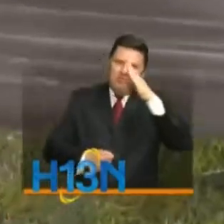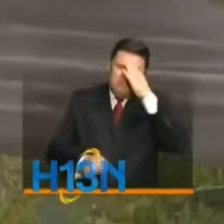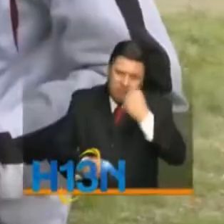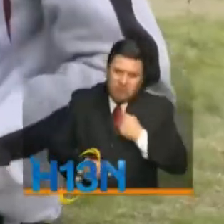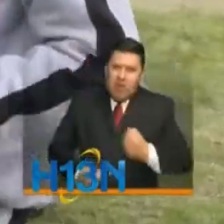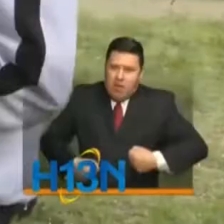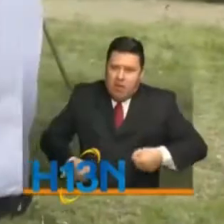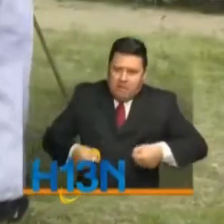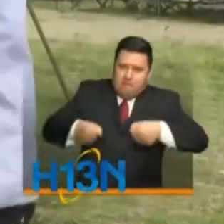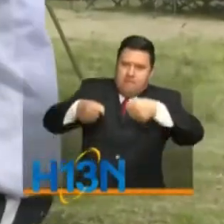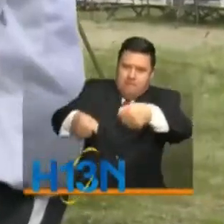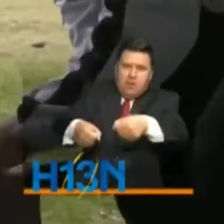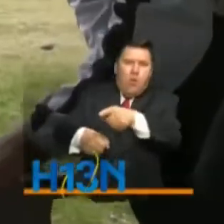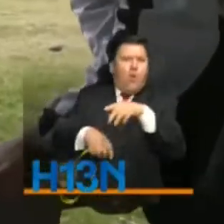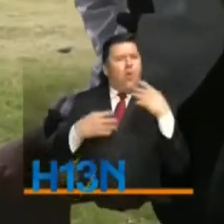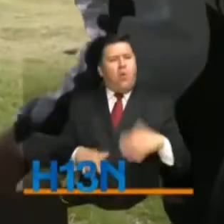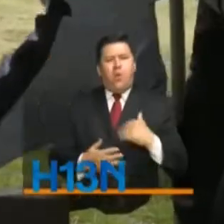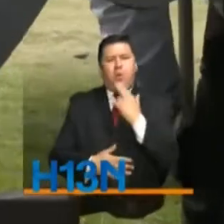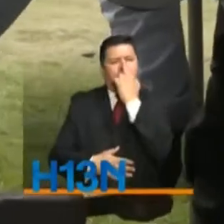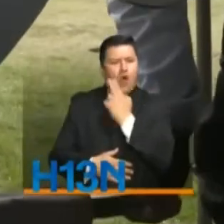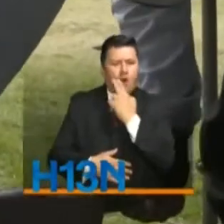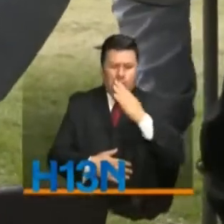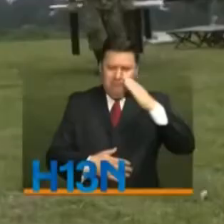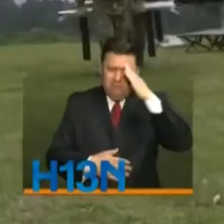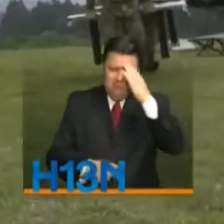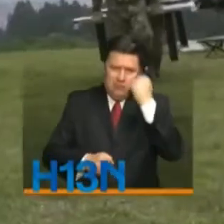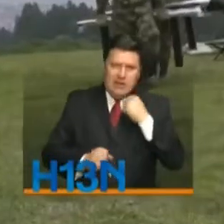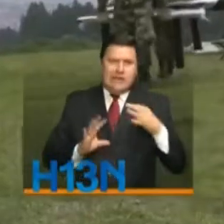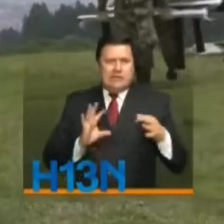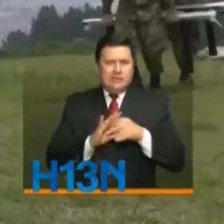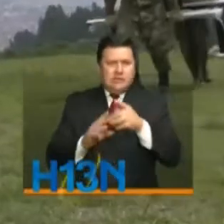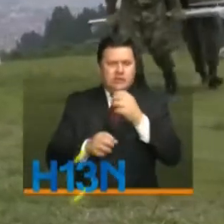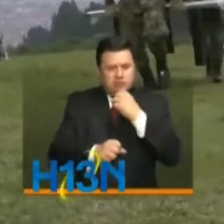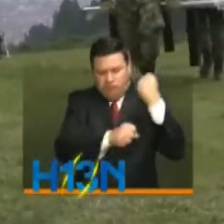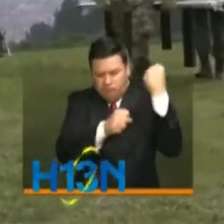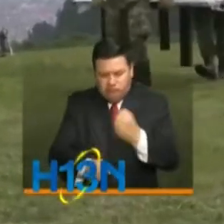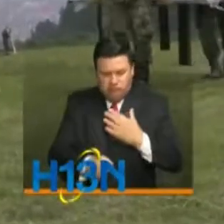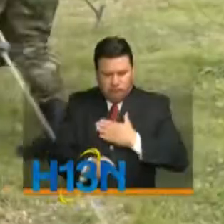emergencia sanitaria busca el beneficio de muchos más colombianos afectados por el COVID-19.